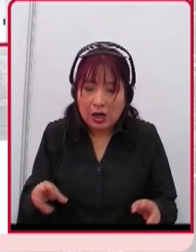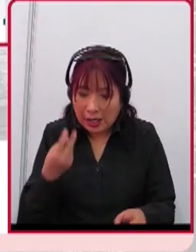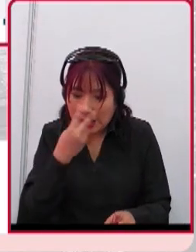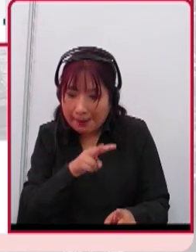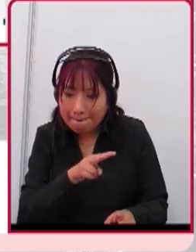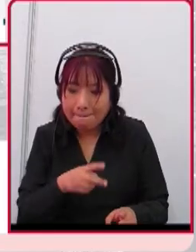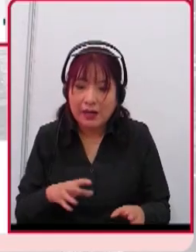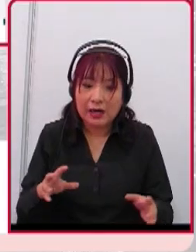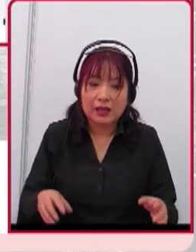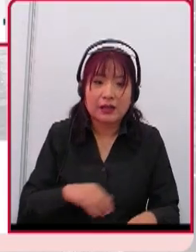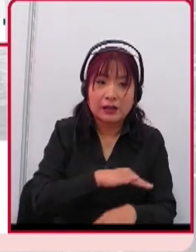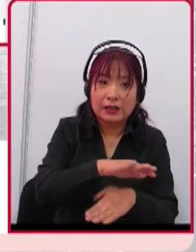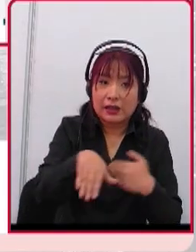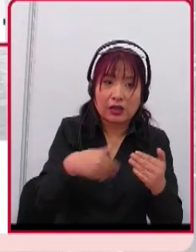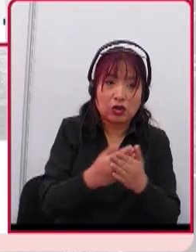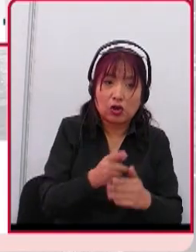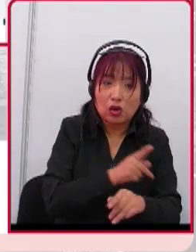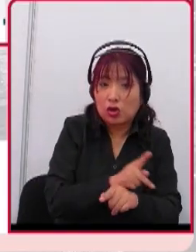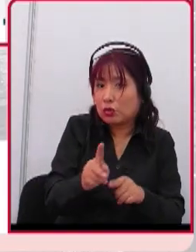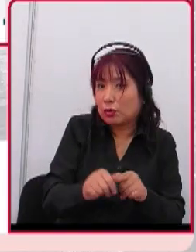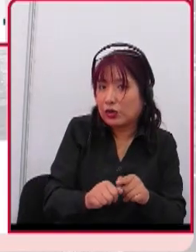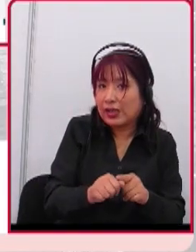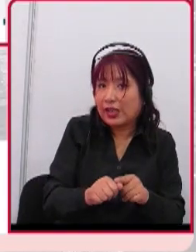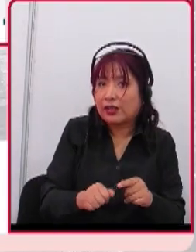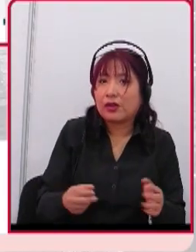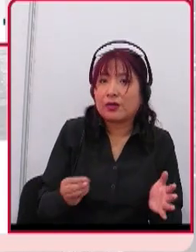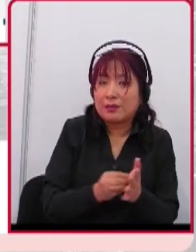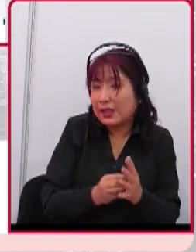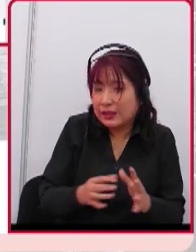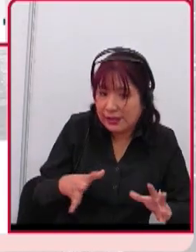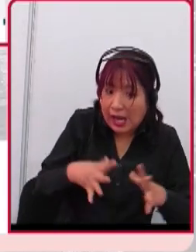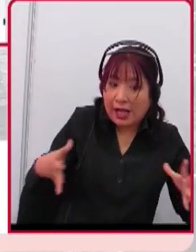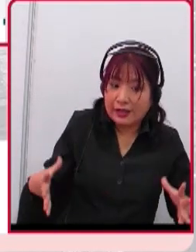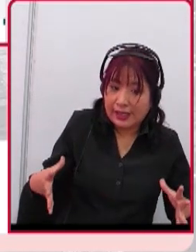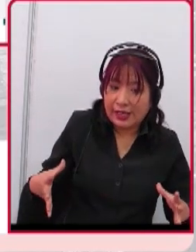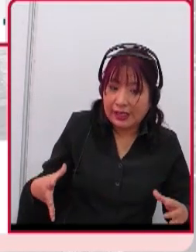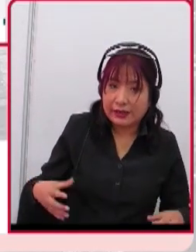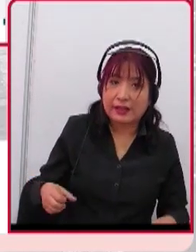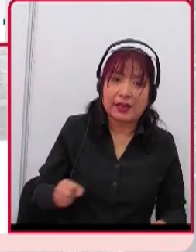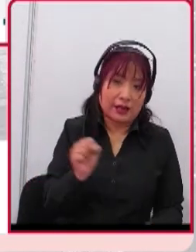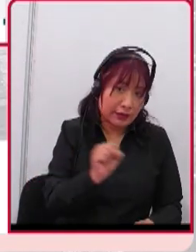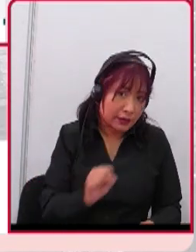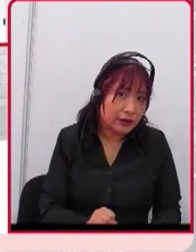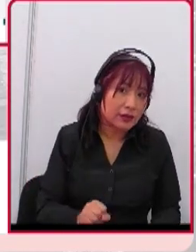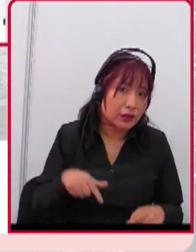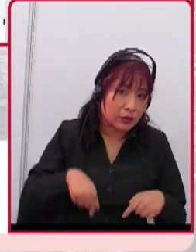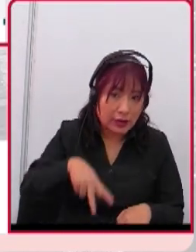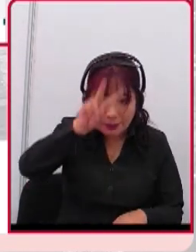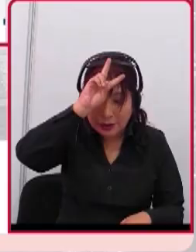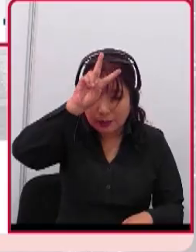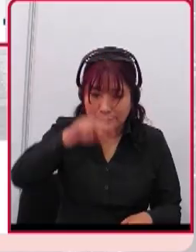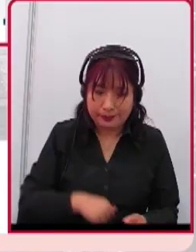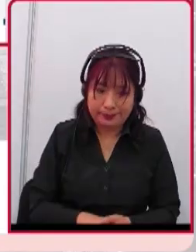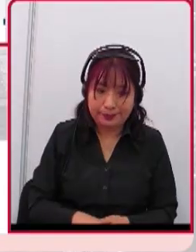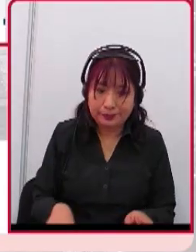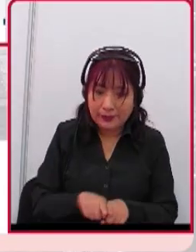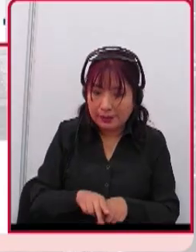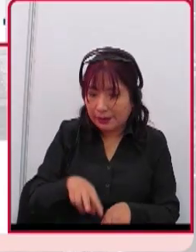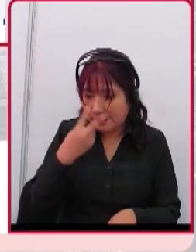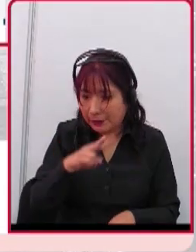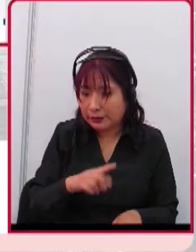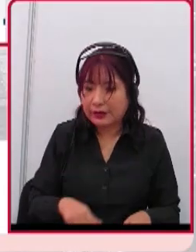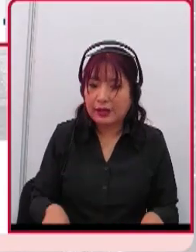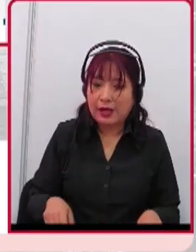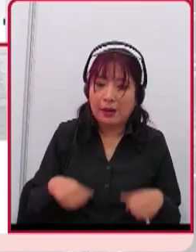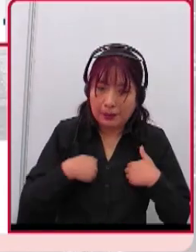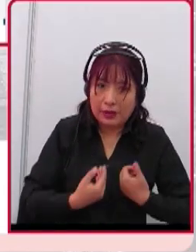se encuentran en la zona sur. Bueno, no es de sorprender que ahí también se encuentra el corredor minero. Vamos a la siguiente lámina. Vamos a